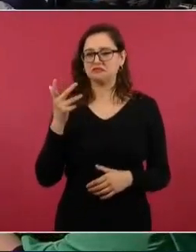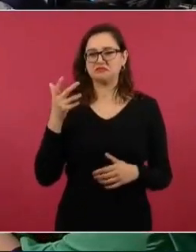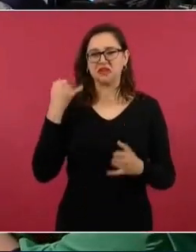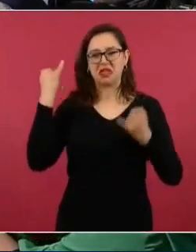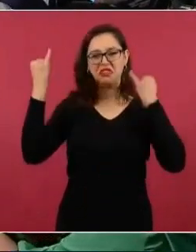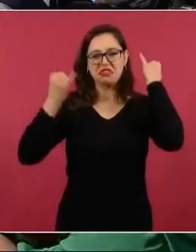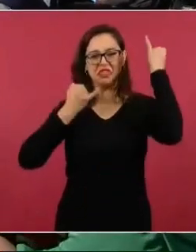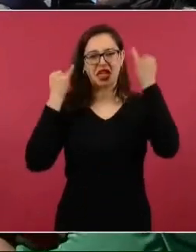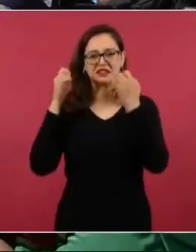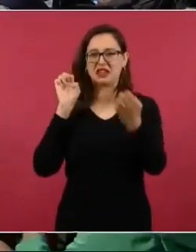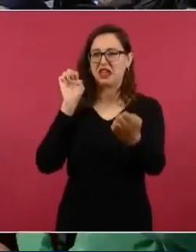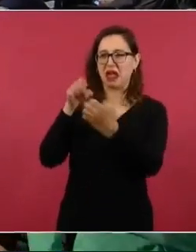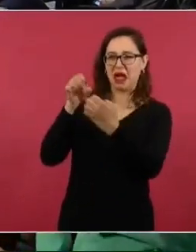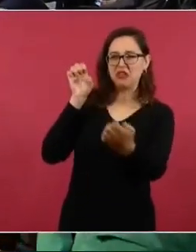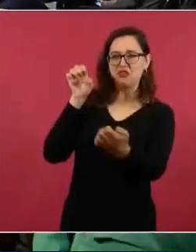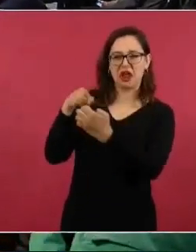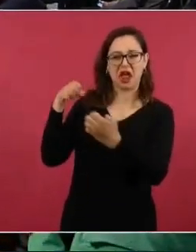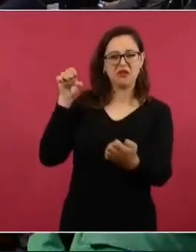Nos engañaron mucho